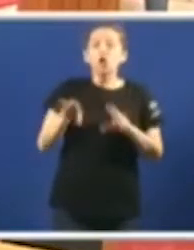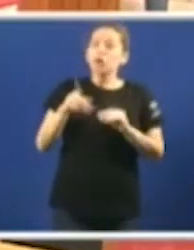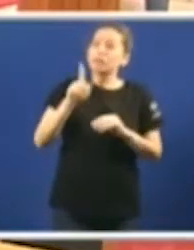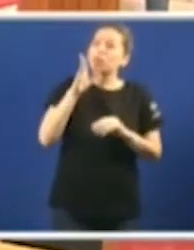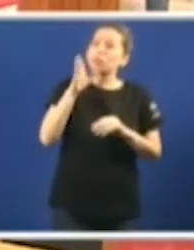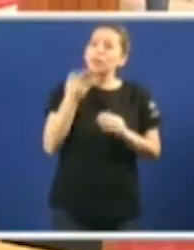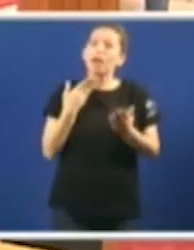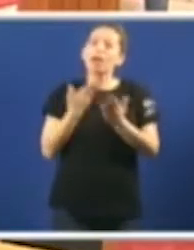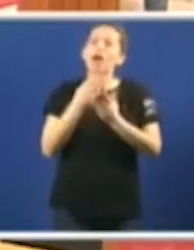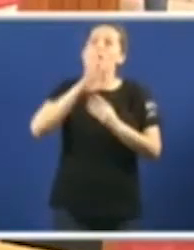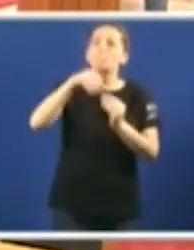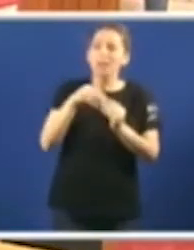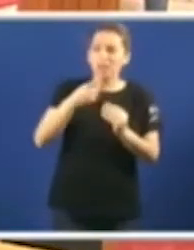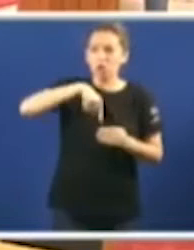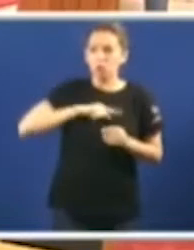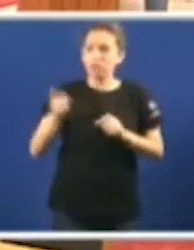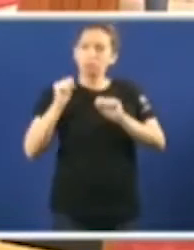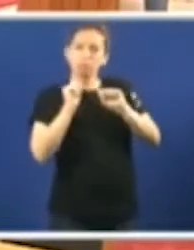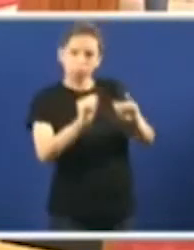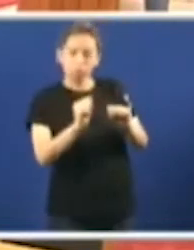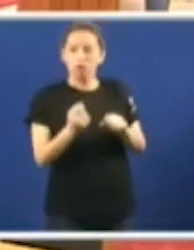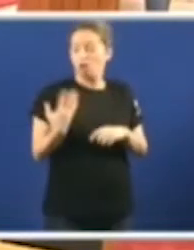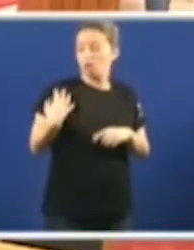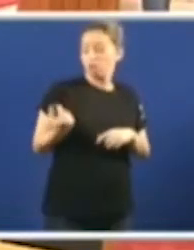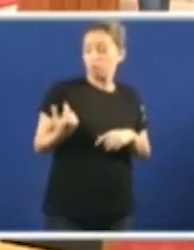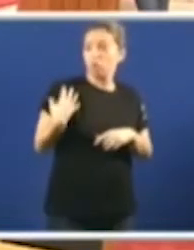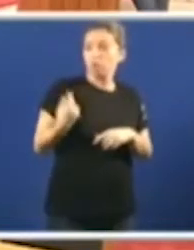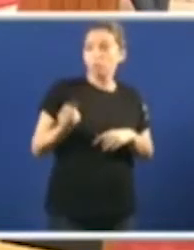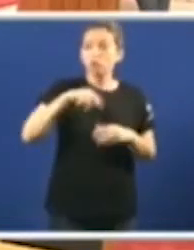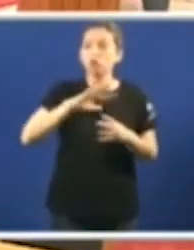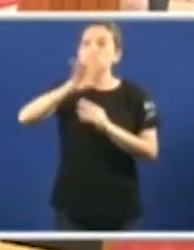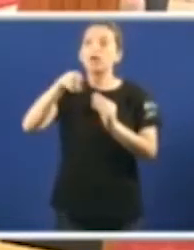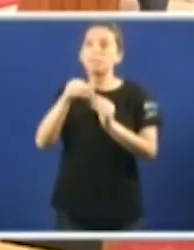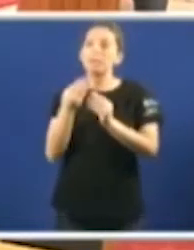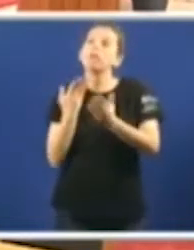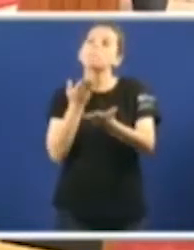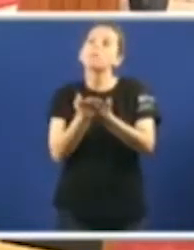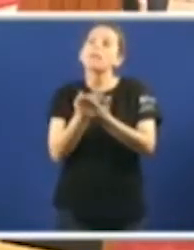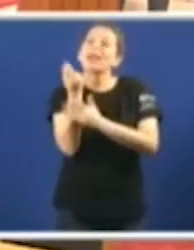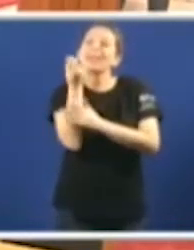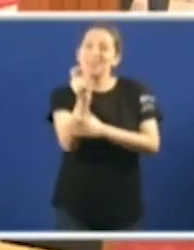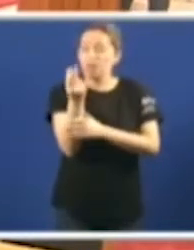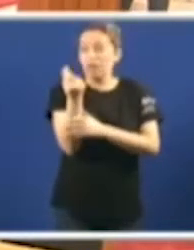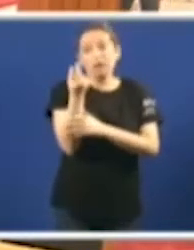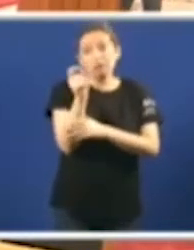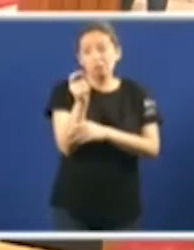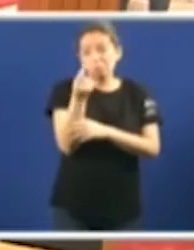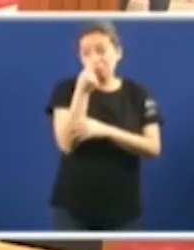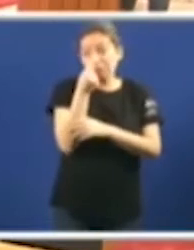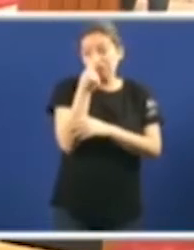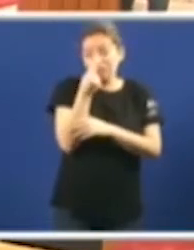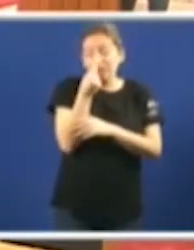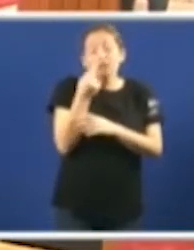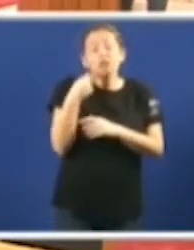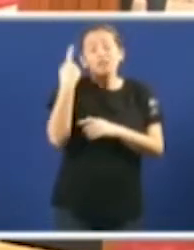polo noso grupo, xusto moi recentemente, que pedíamos justamente unha cantidade pequena, que obviamente non iba a resolver todo o